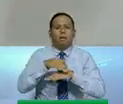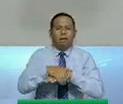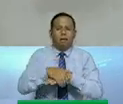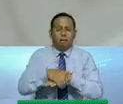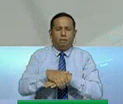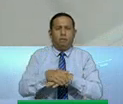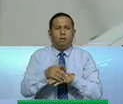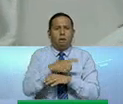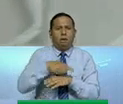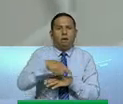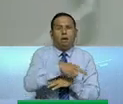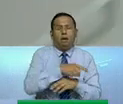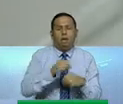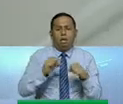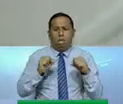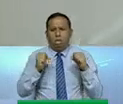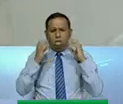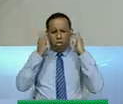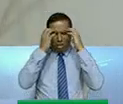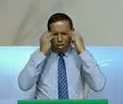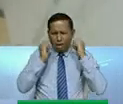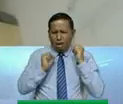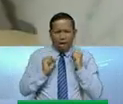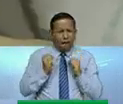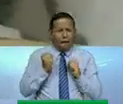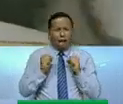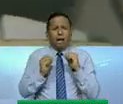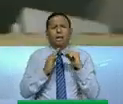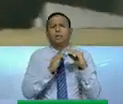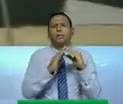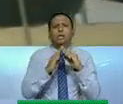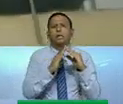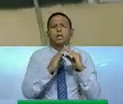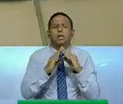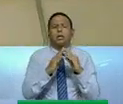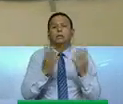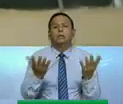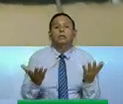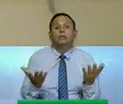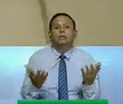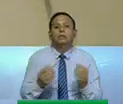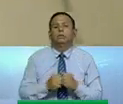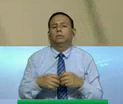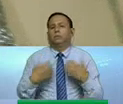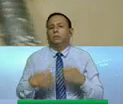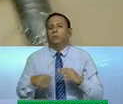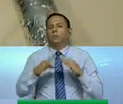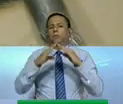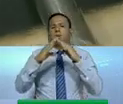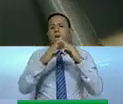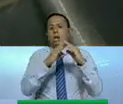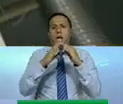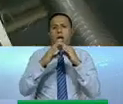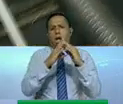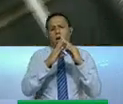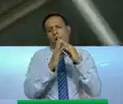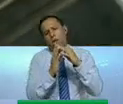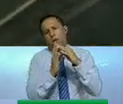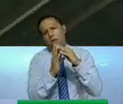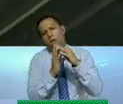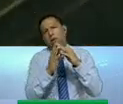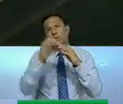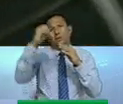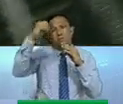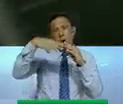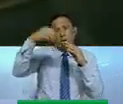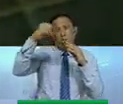susto, porque se movía fuertemente la casa, era también el problema por el lado del techo, que se desprendían unos bloques de aquella vivienda y